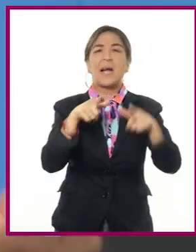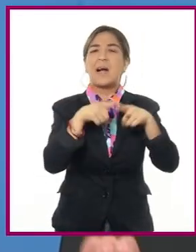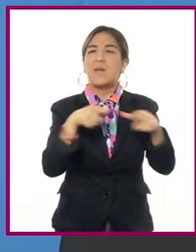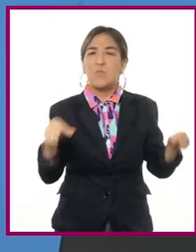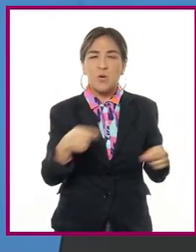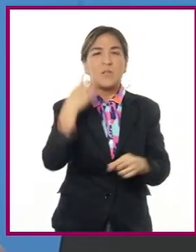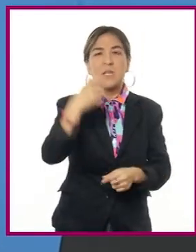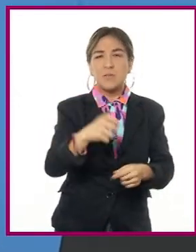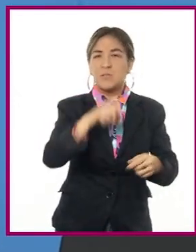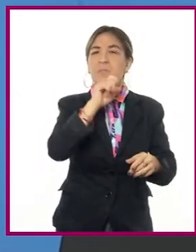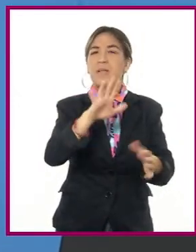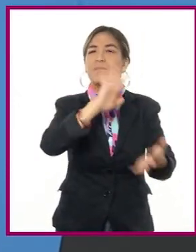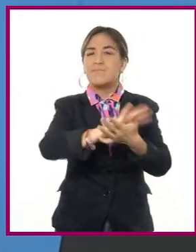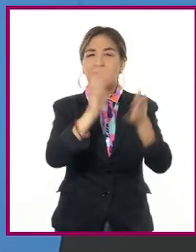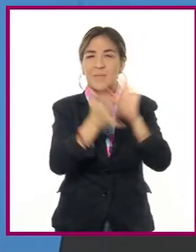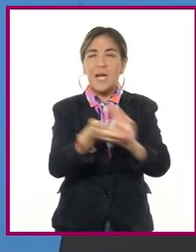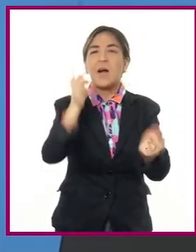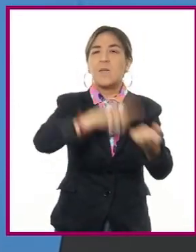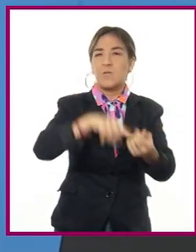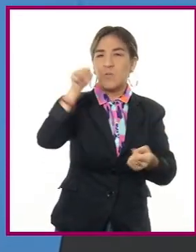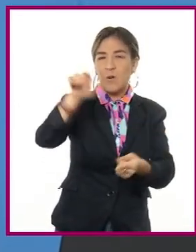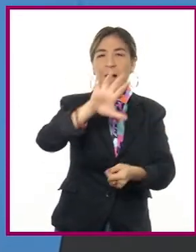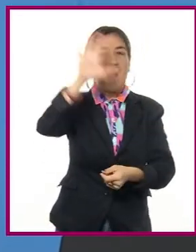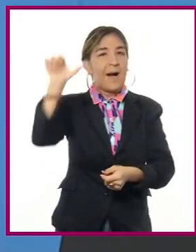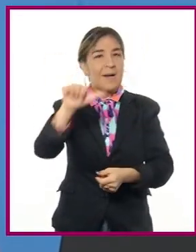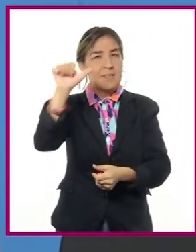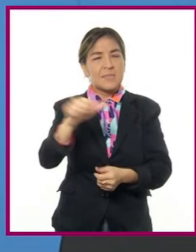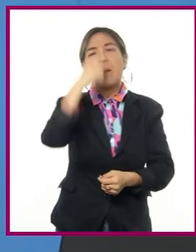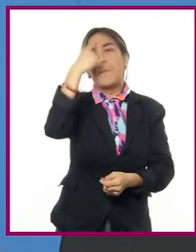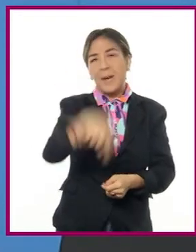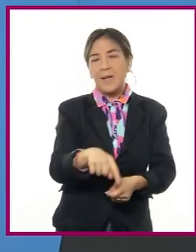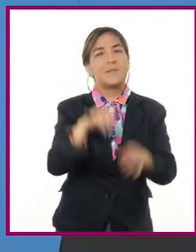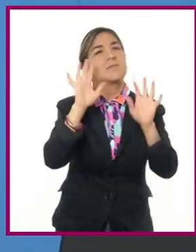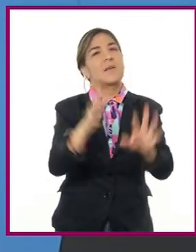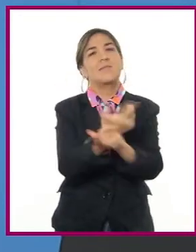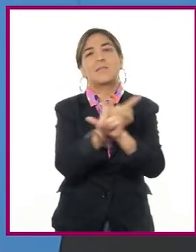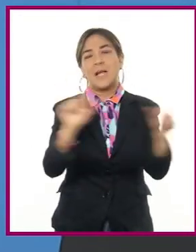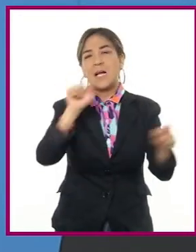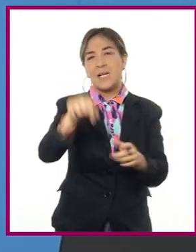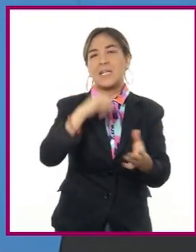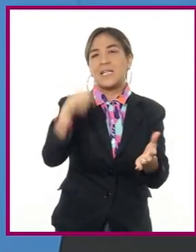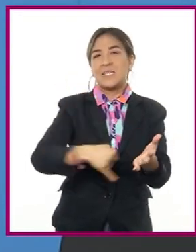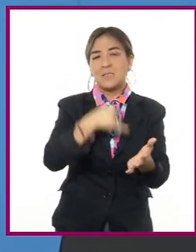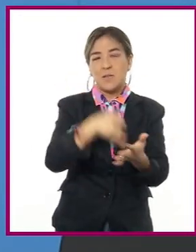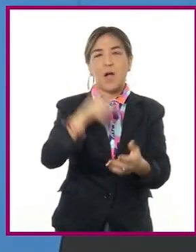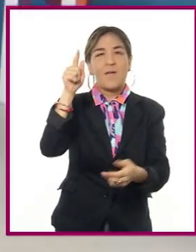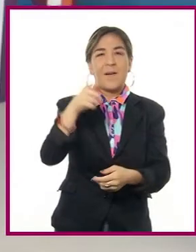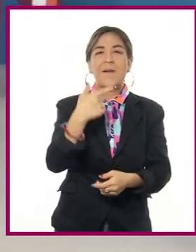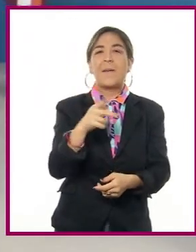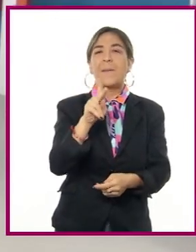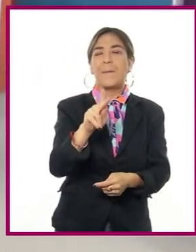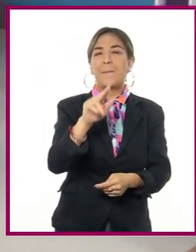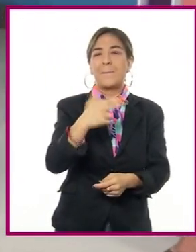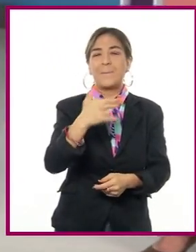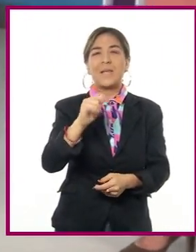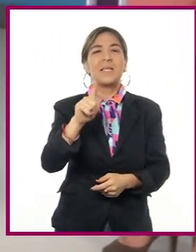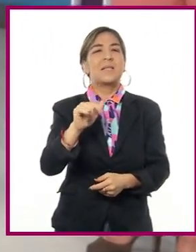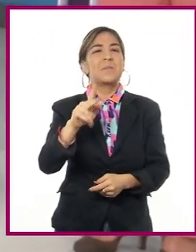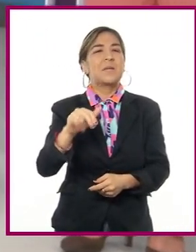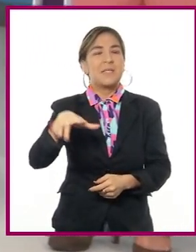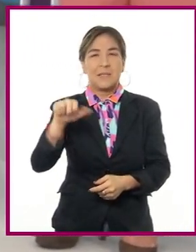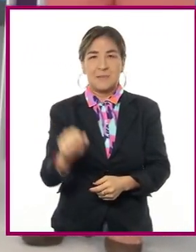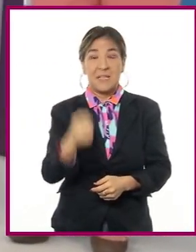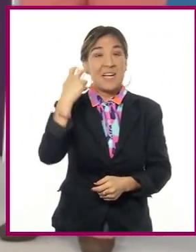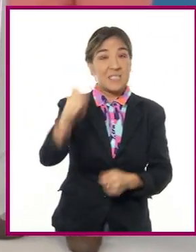a las tropas aliadas en el Pacífico Asiático para la liberación de la isla de Luzón, Filipinas. También,